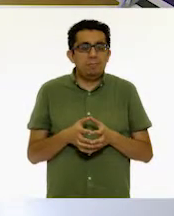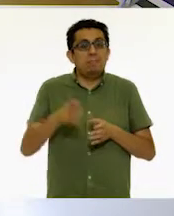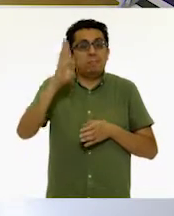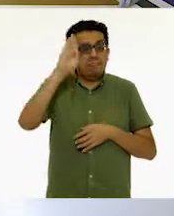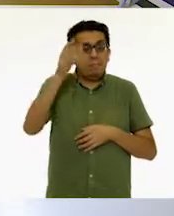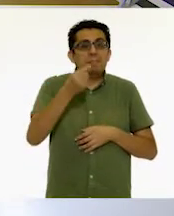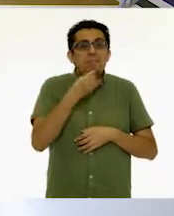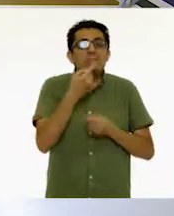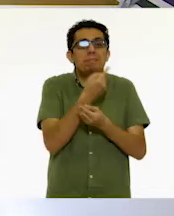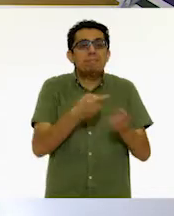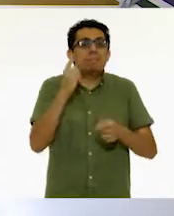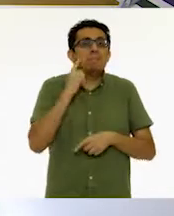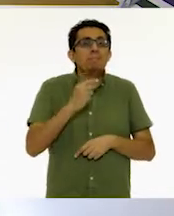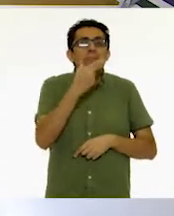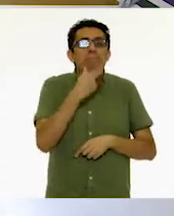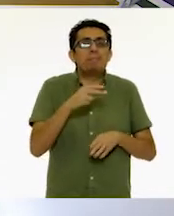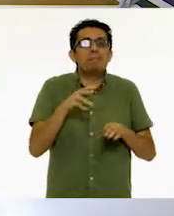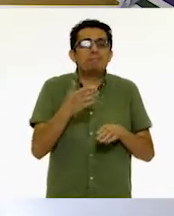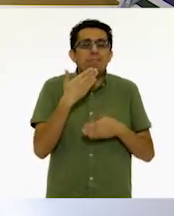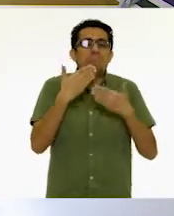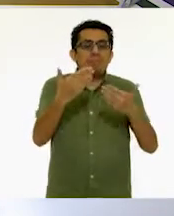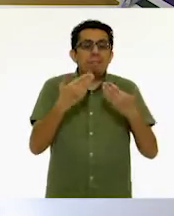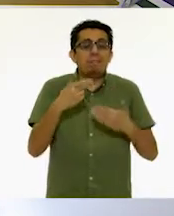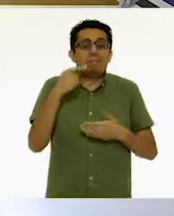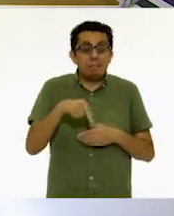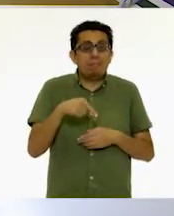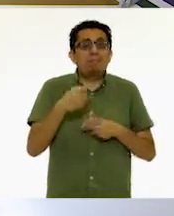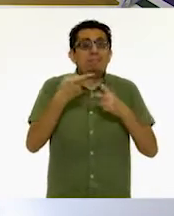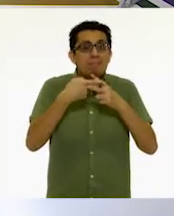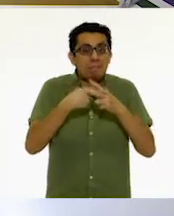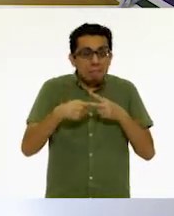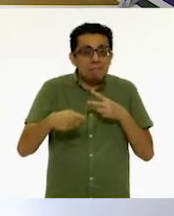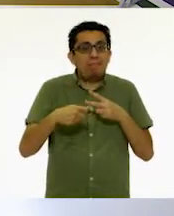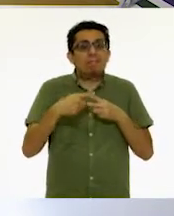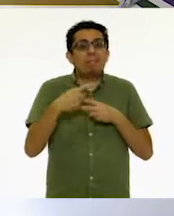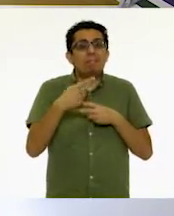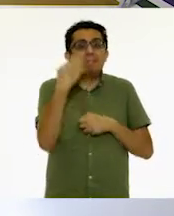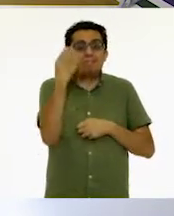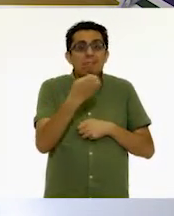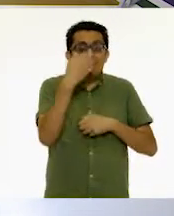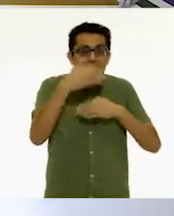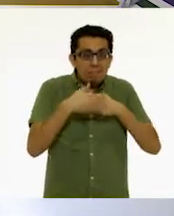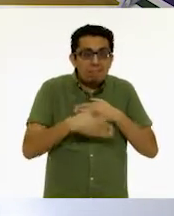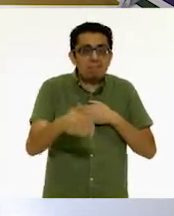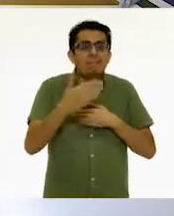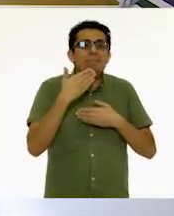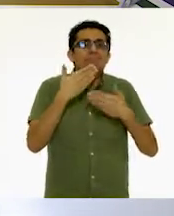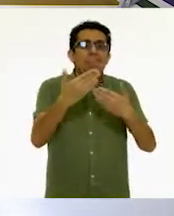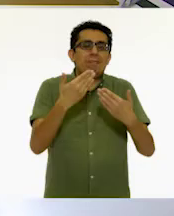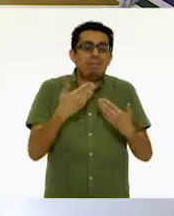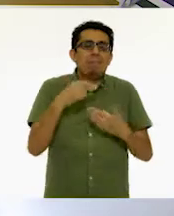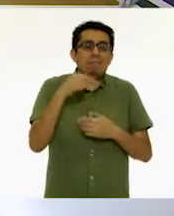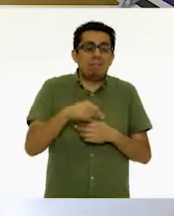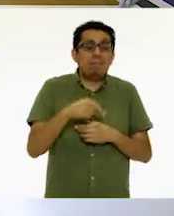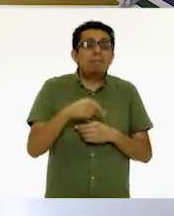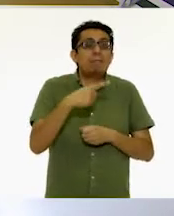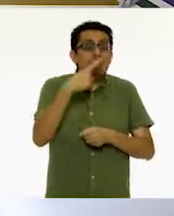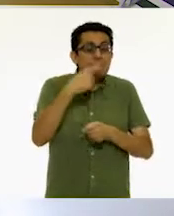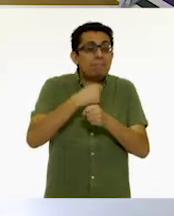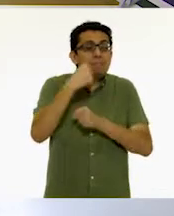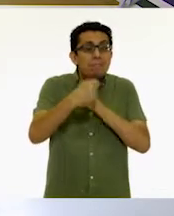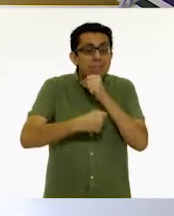niñas y niños, bienvenidas y bienvenidos a un ciclo escolar nuevo. Bienvenidas y bienvenidos al primer año